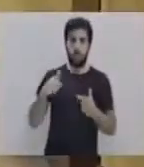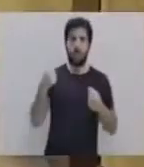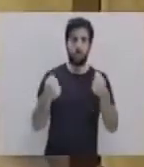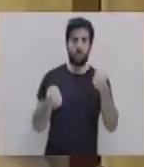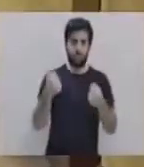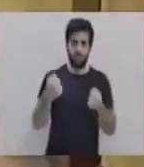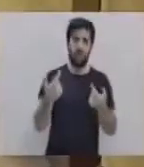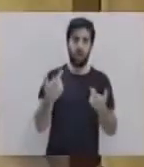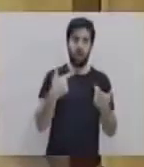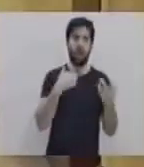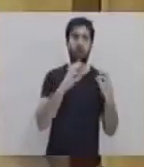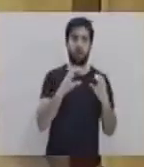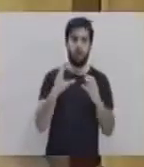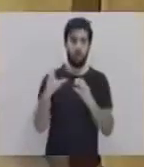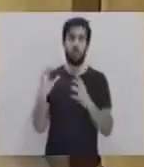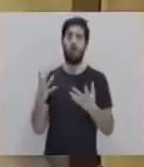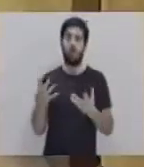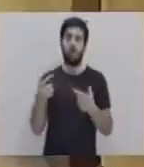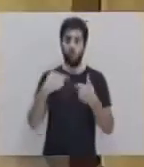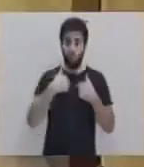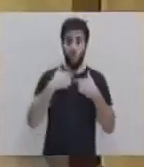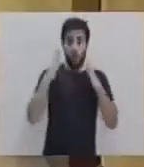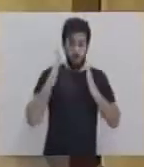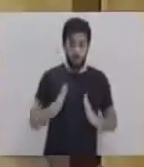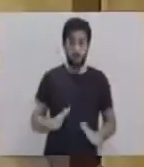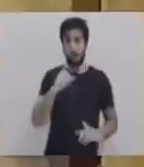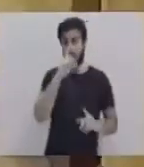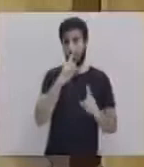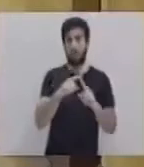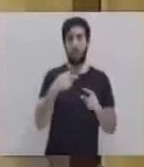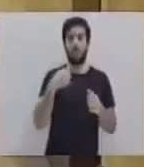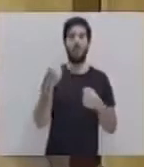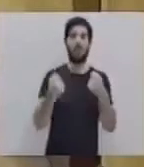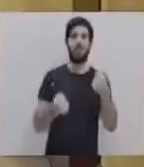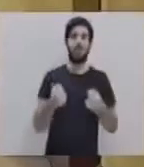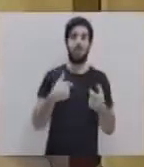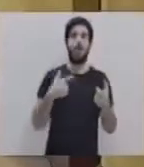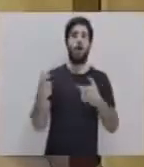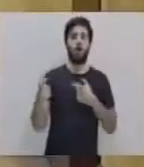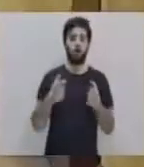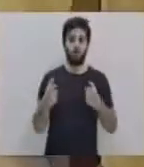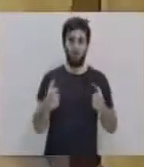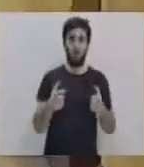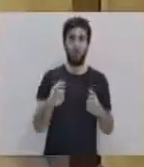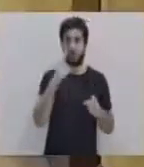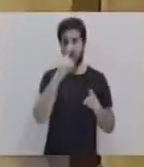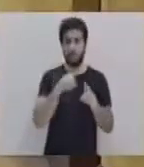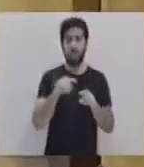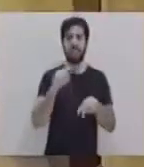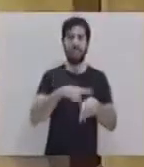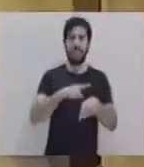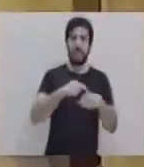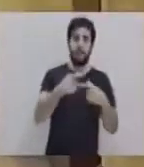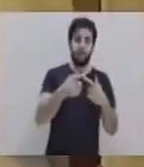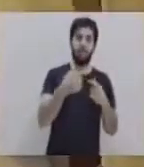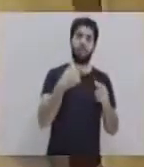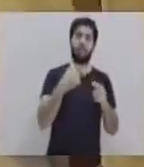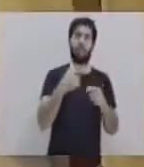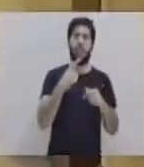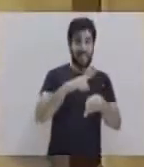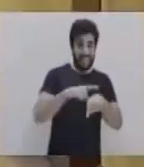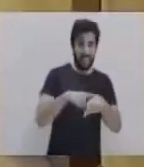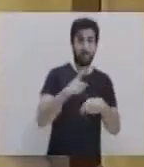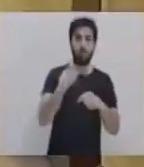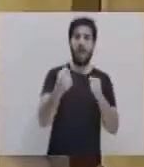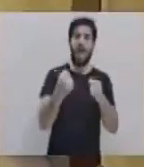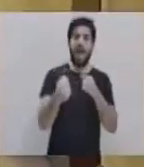conductor y pues vemos a diario también lo que usted decía, mucha imprudencia en cuanto, por ejemplo, la distancia que hay entre carro y